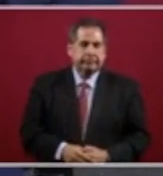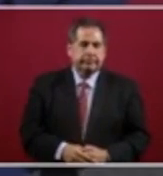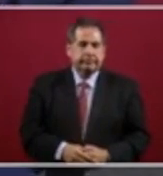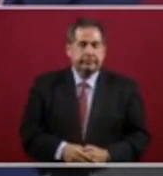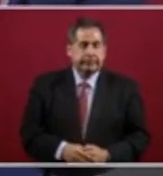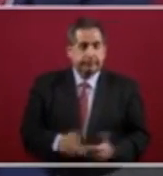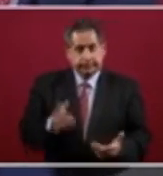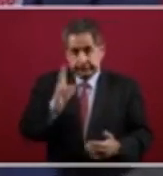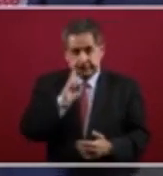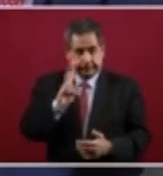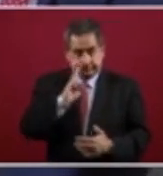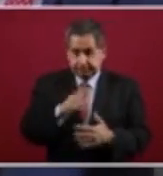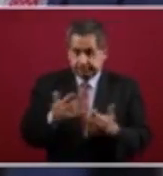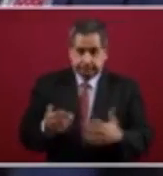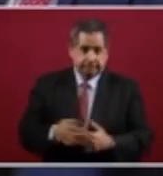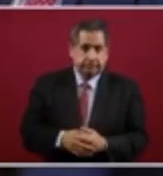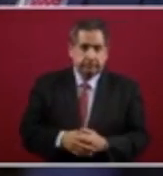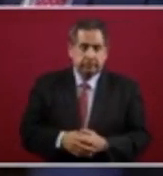Cuando menos,